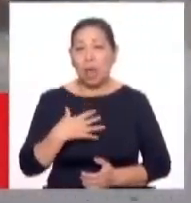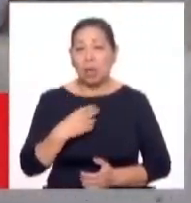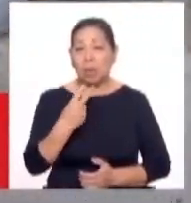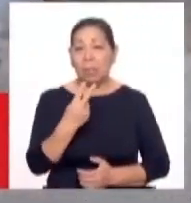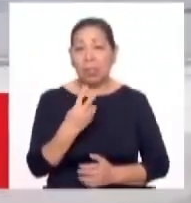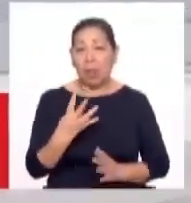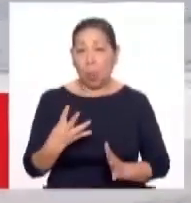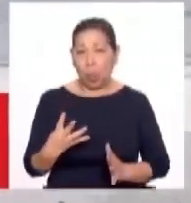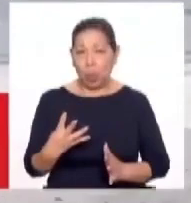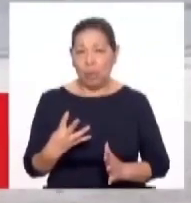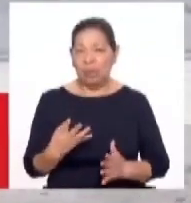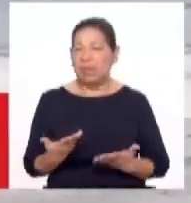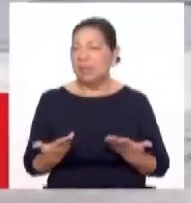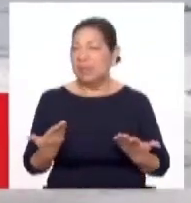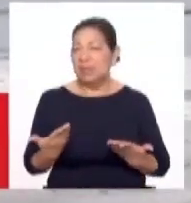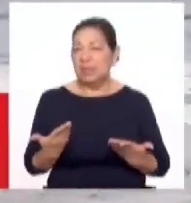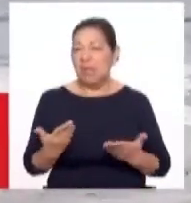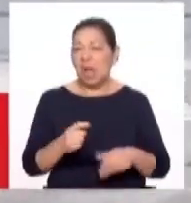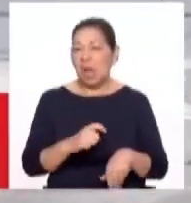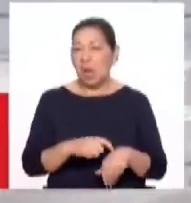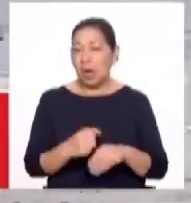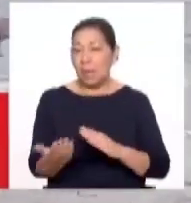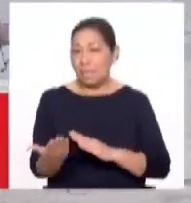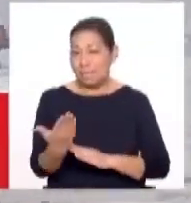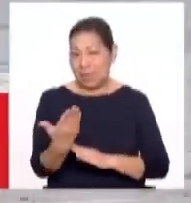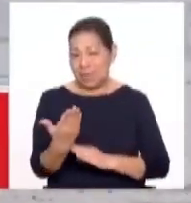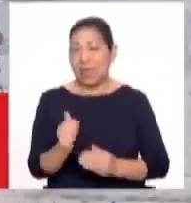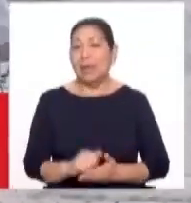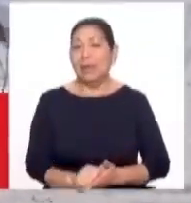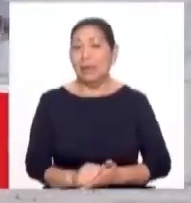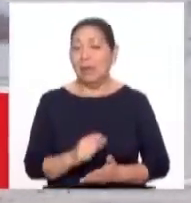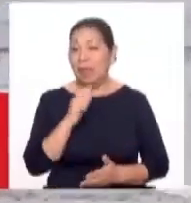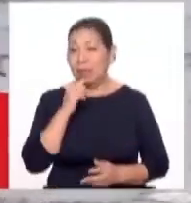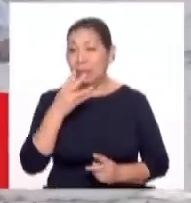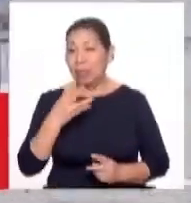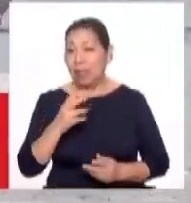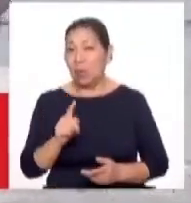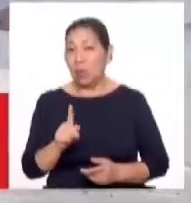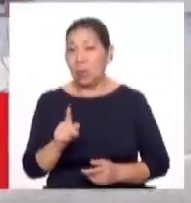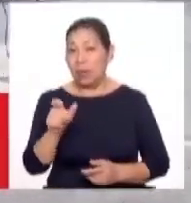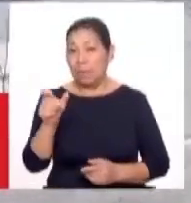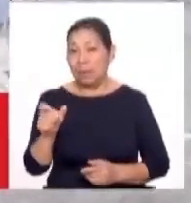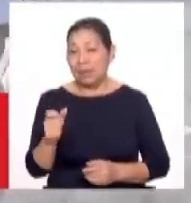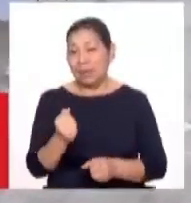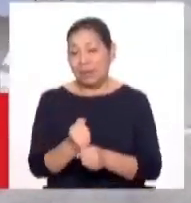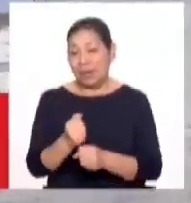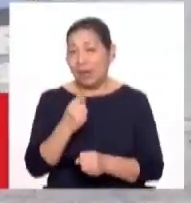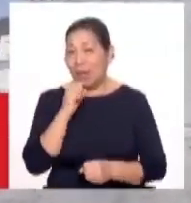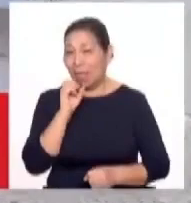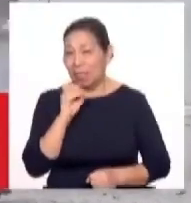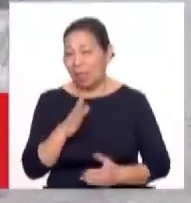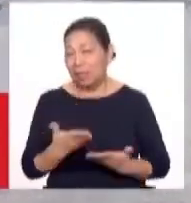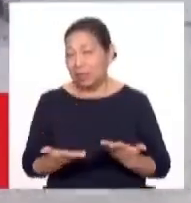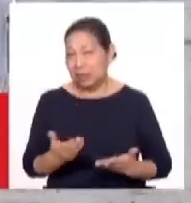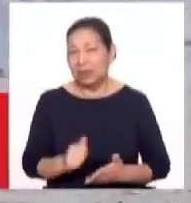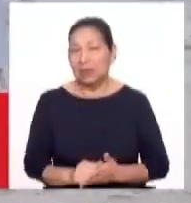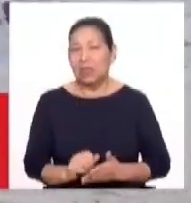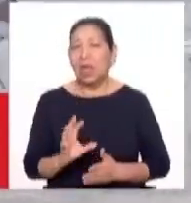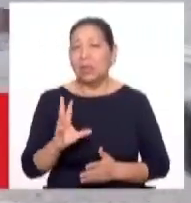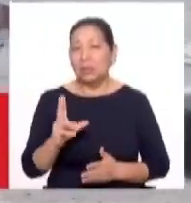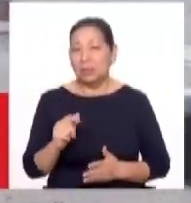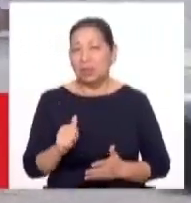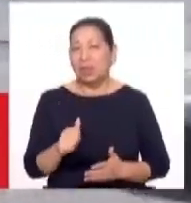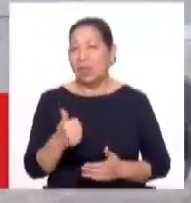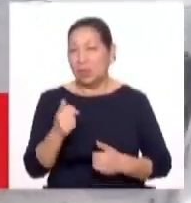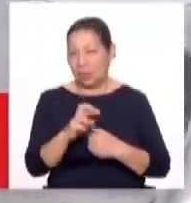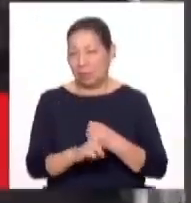tiempo sin embargo existe otro tipo de hecho delictivo que viene abriéndose paso cada vez más al mismo tiempo agrava la crisis de